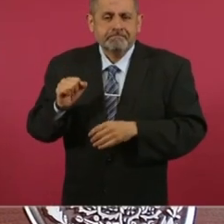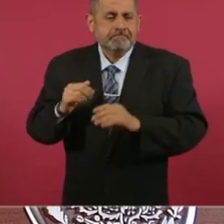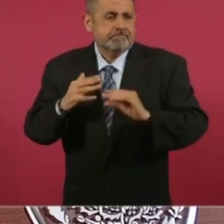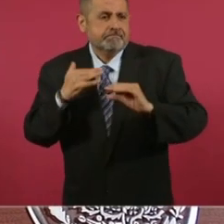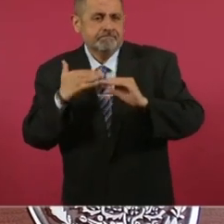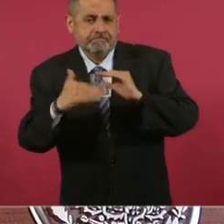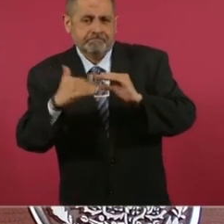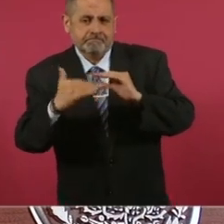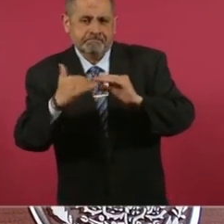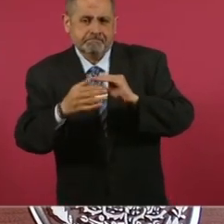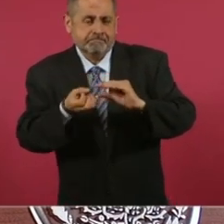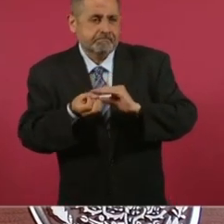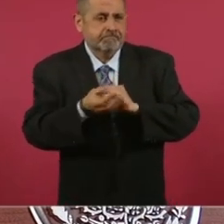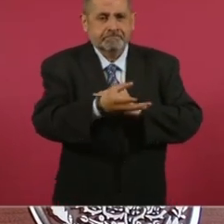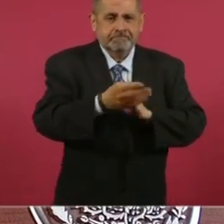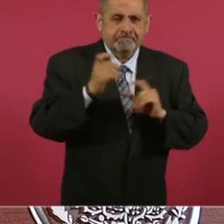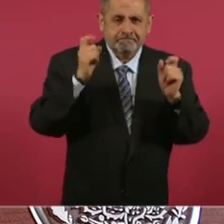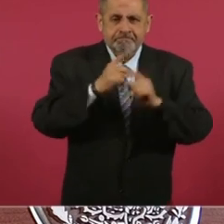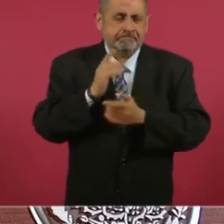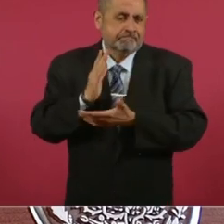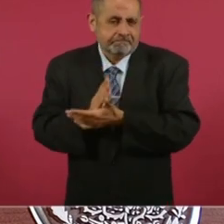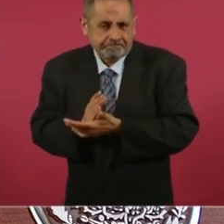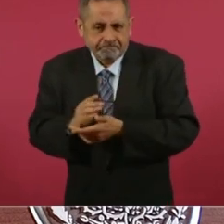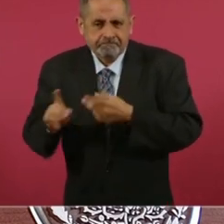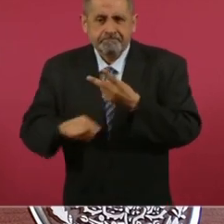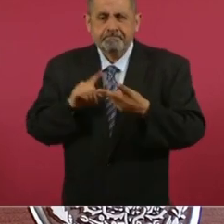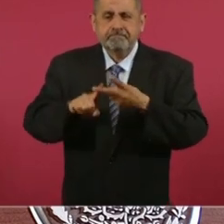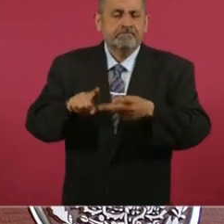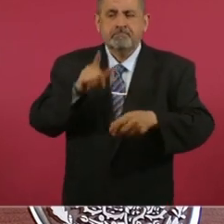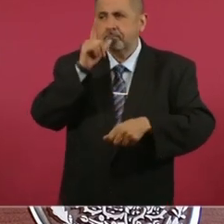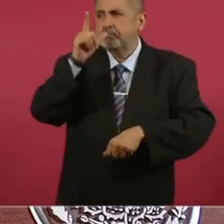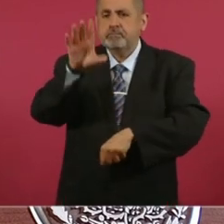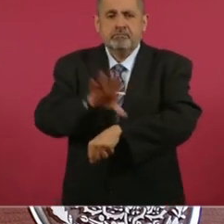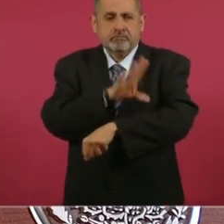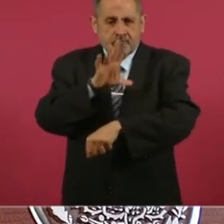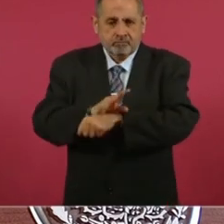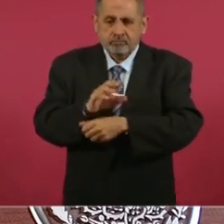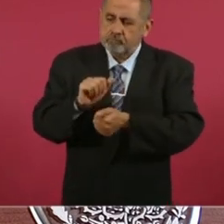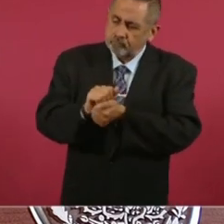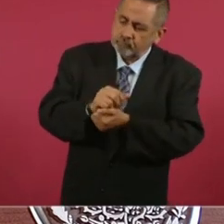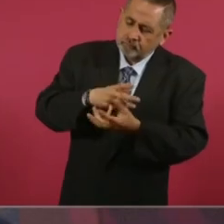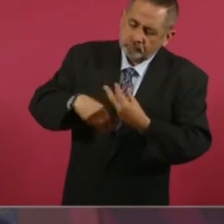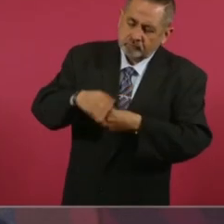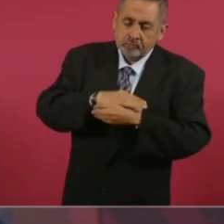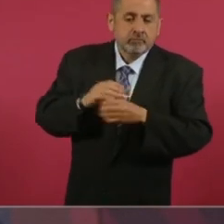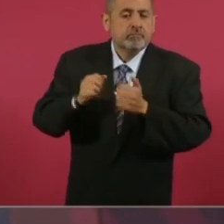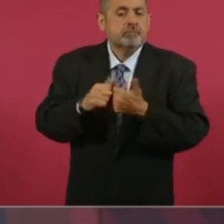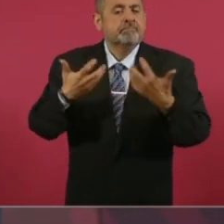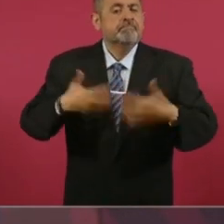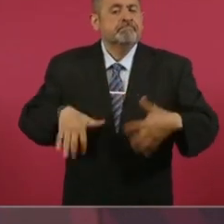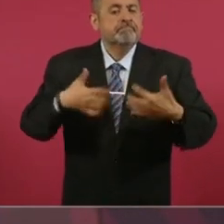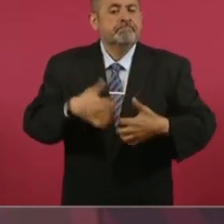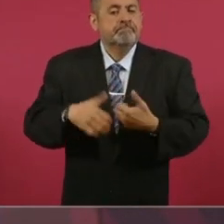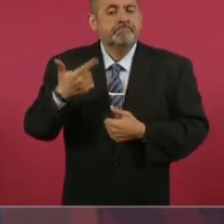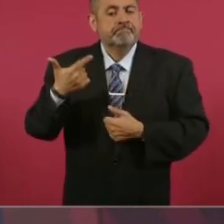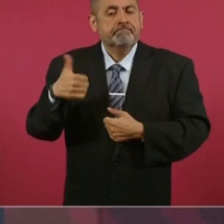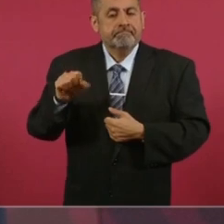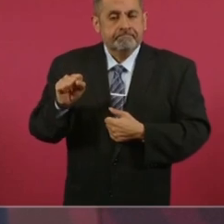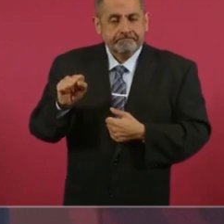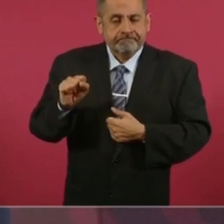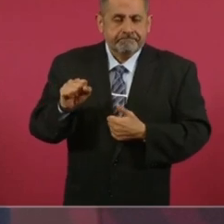y la energía eléctrica, se produce en plantas que requieren gas.